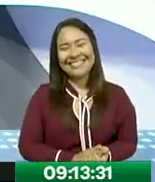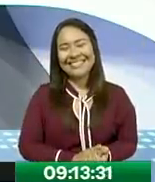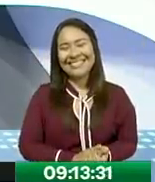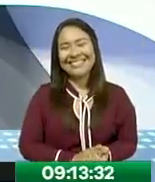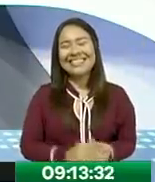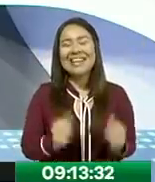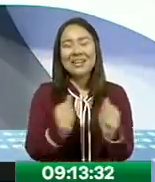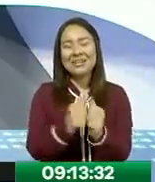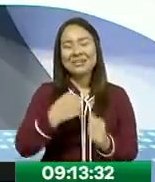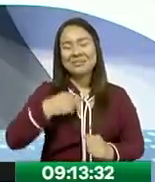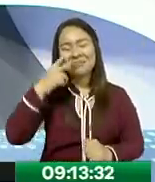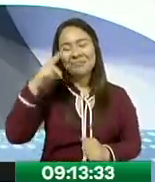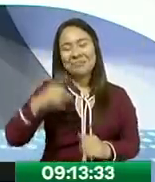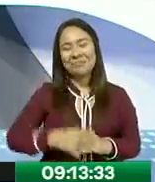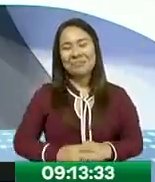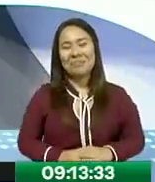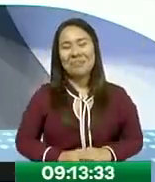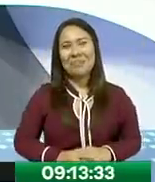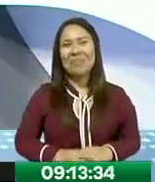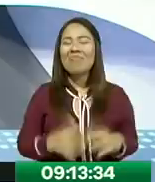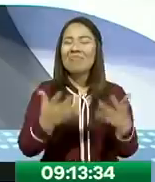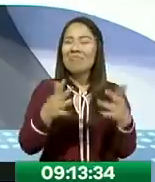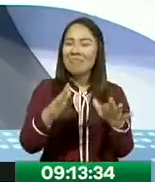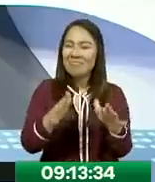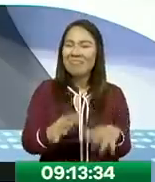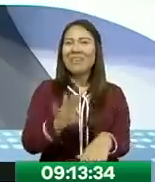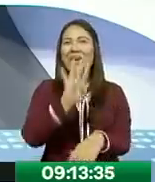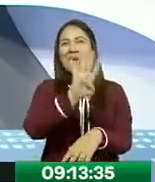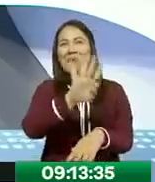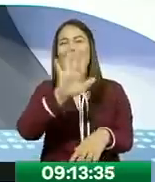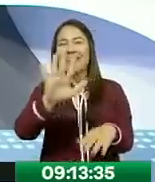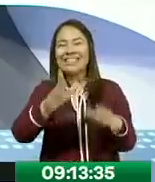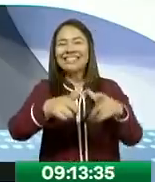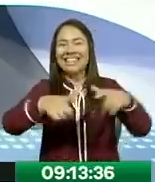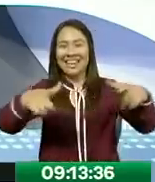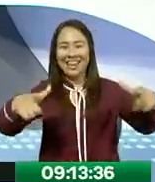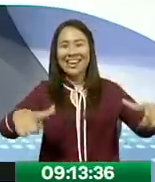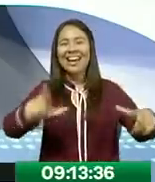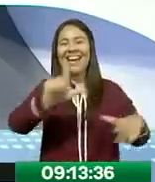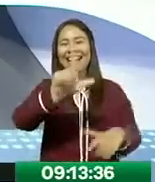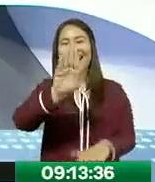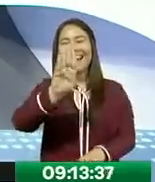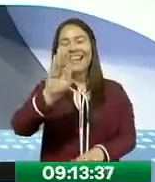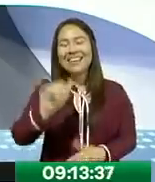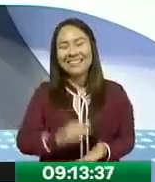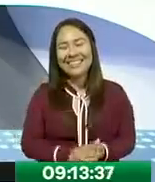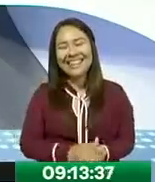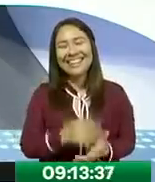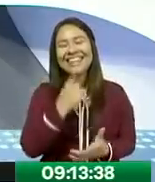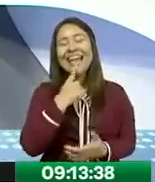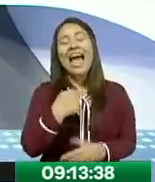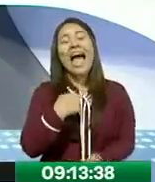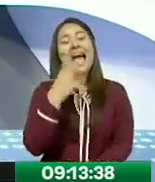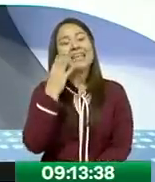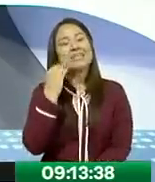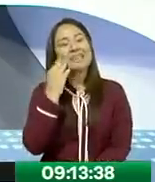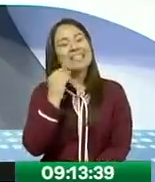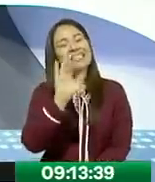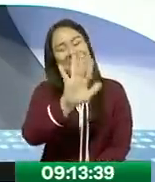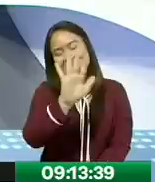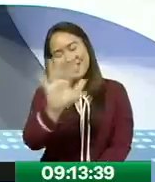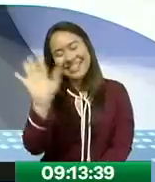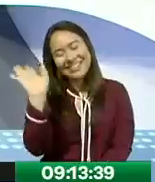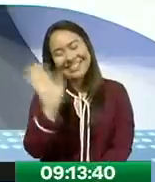Que está conmigo en la imagen. Sí, más o menos una de 45 libras. Ah, no, no, ahí. a ver, por experiencia, 55